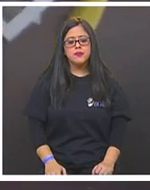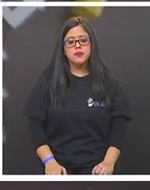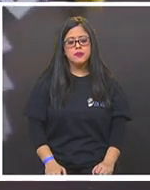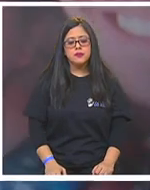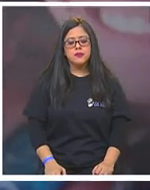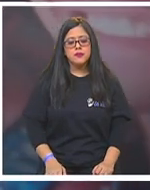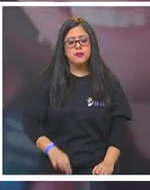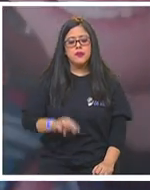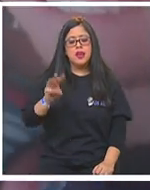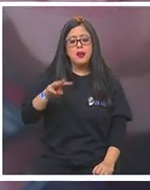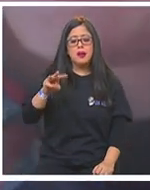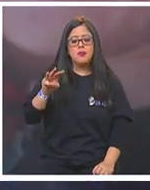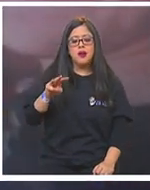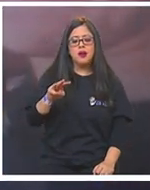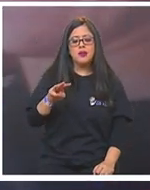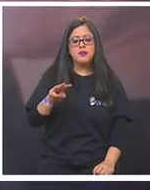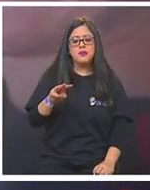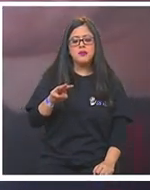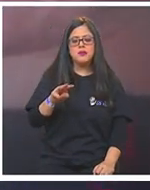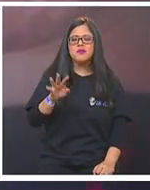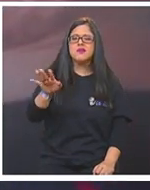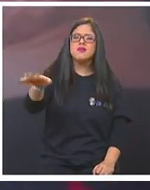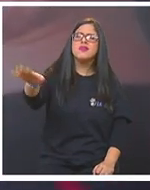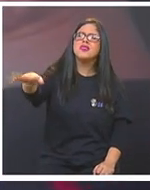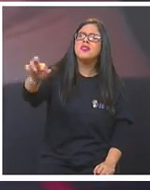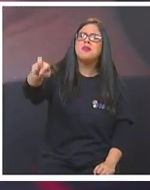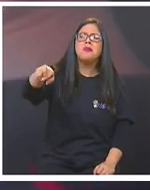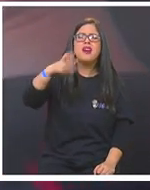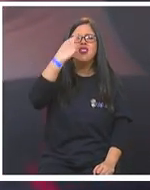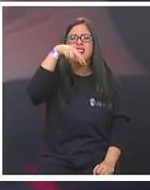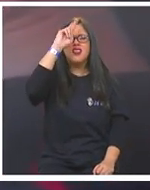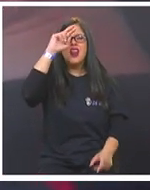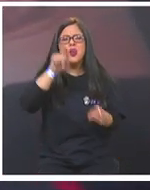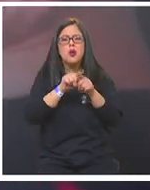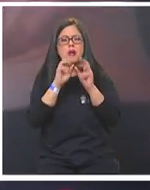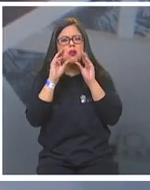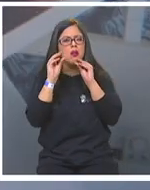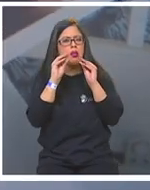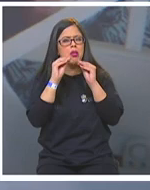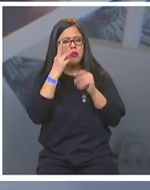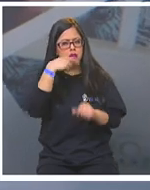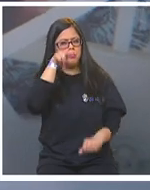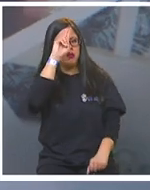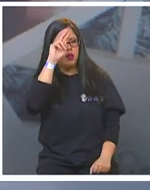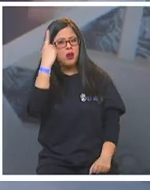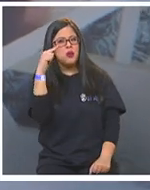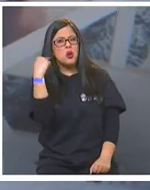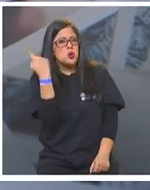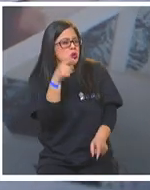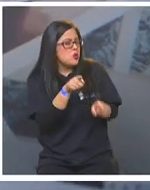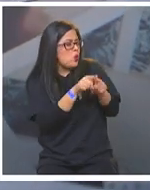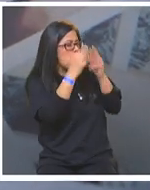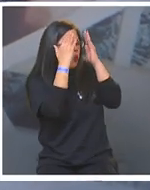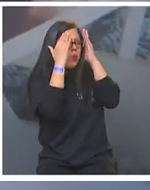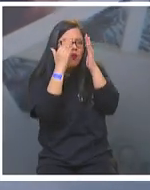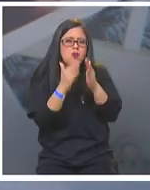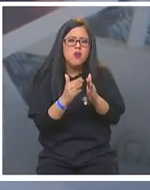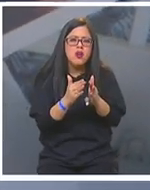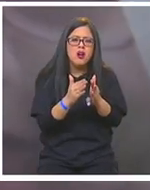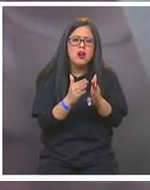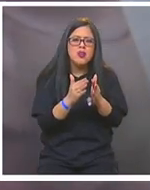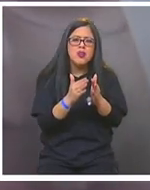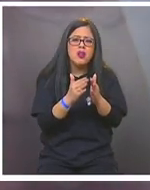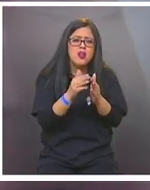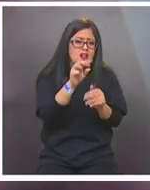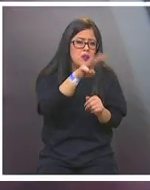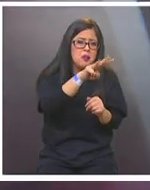La mamá decía, al papá algo raro le está pasando porque está hablando cosas raras. Pero estábamos tan enfocados en lo de la